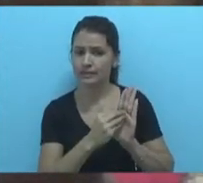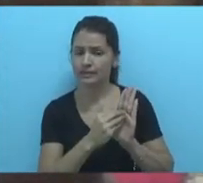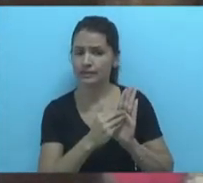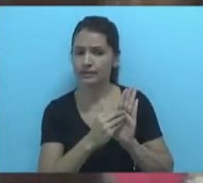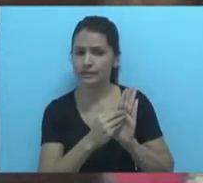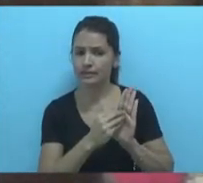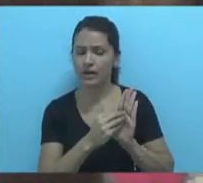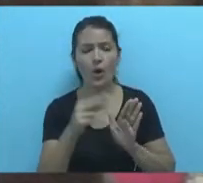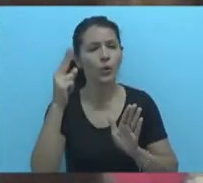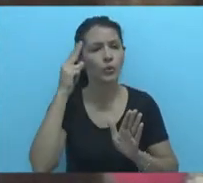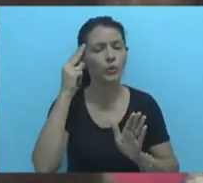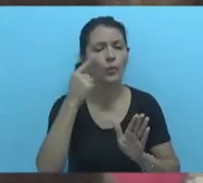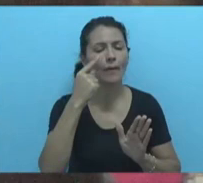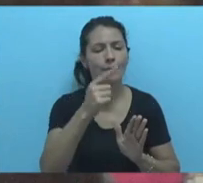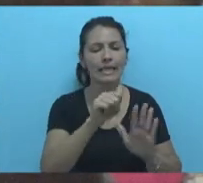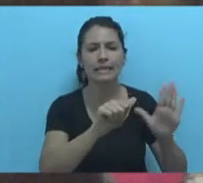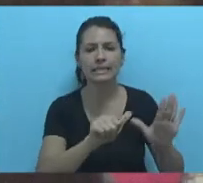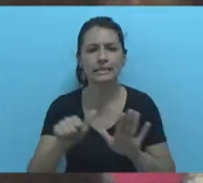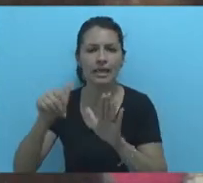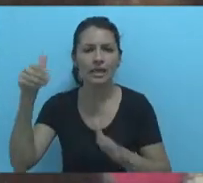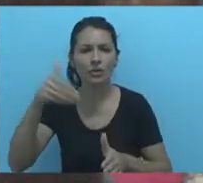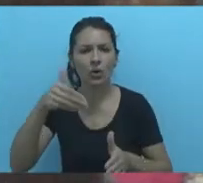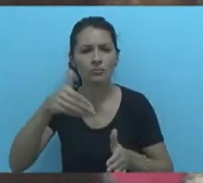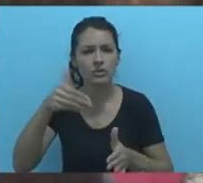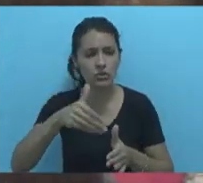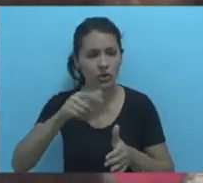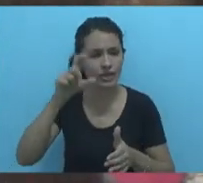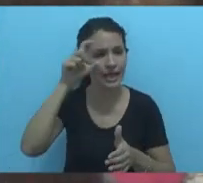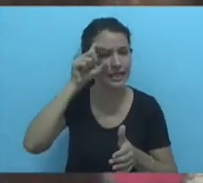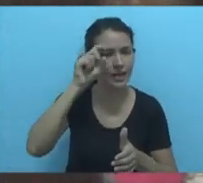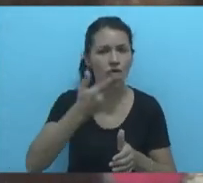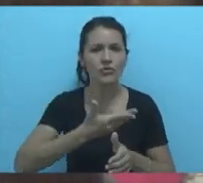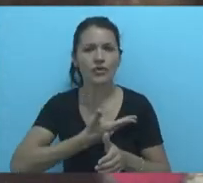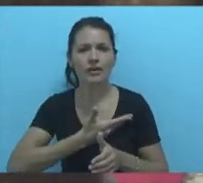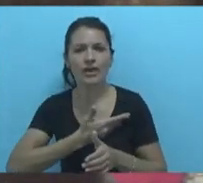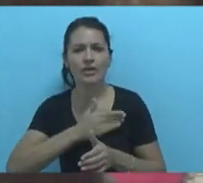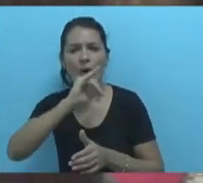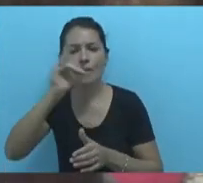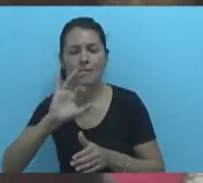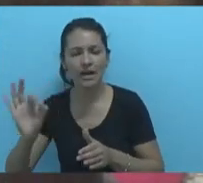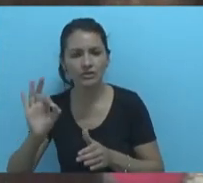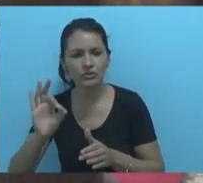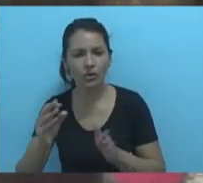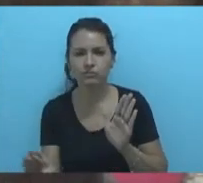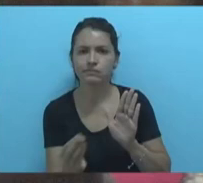fijado un monto de 9.600 millones para el mes de enero, para el mes de febrero y para el mes de marzo de este año.